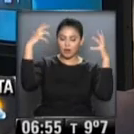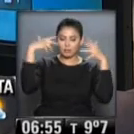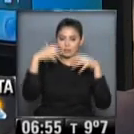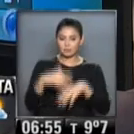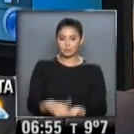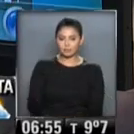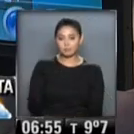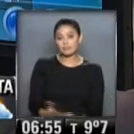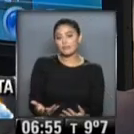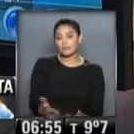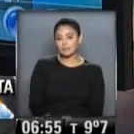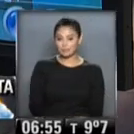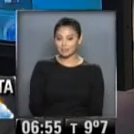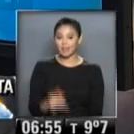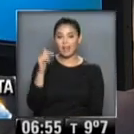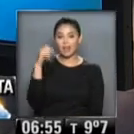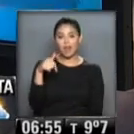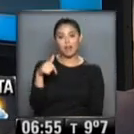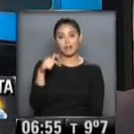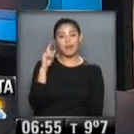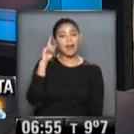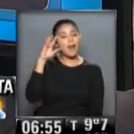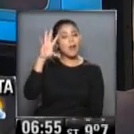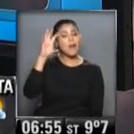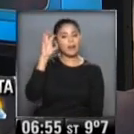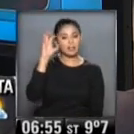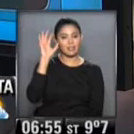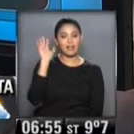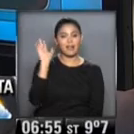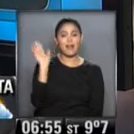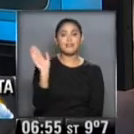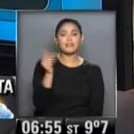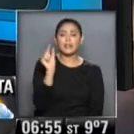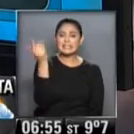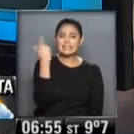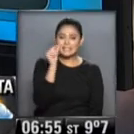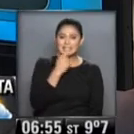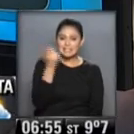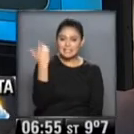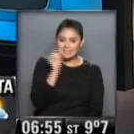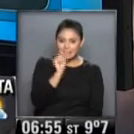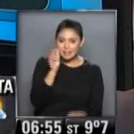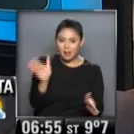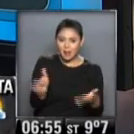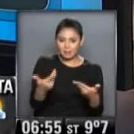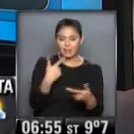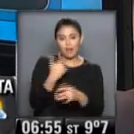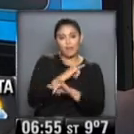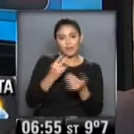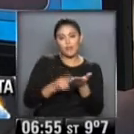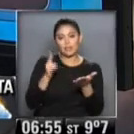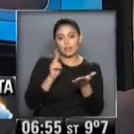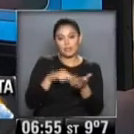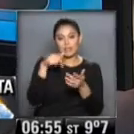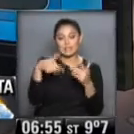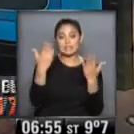¿eh? Bueno, ¿qué les parece si les recordamos a los que tienen la suerte de levantarse un poquitito más tarde? La